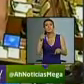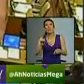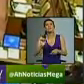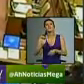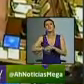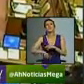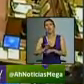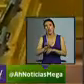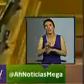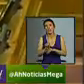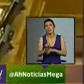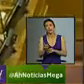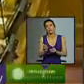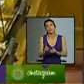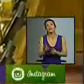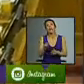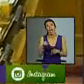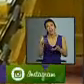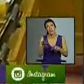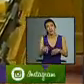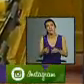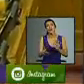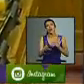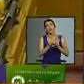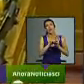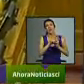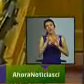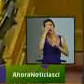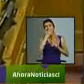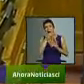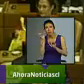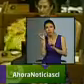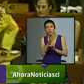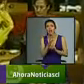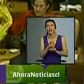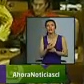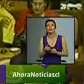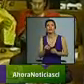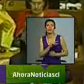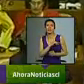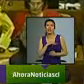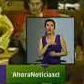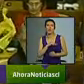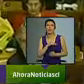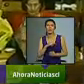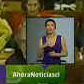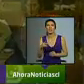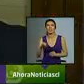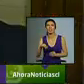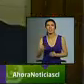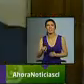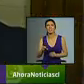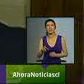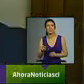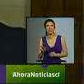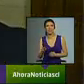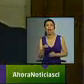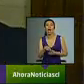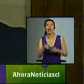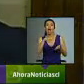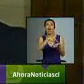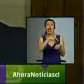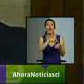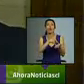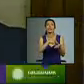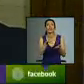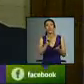nomás con la ley antiencapuchados, esa que llevaba el nombre de Rodrigo Hinspeter y que fue rechazada este martes en el Congreso. Y yo lo lamento